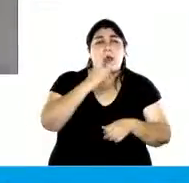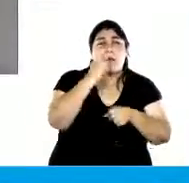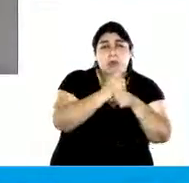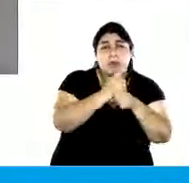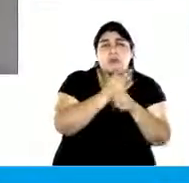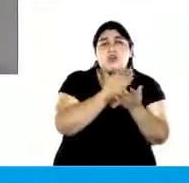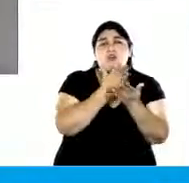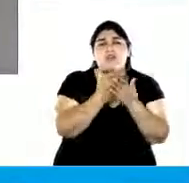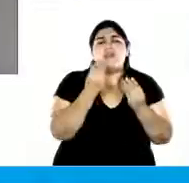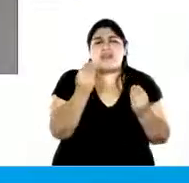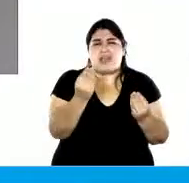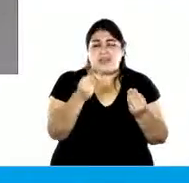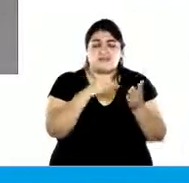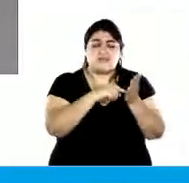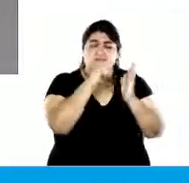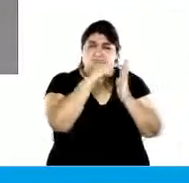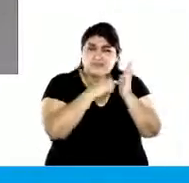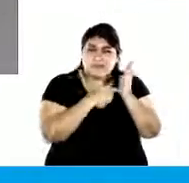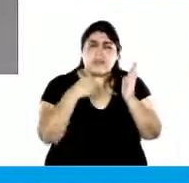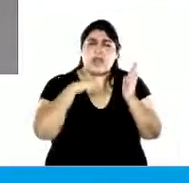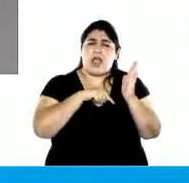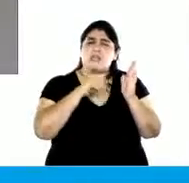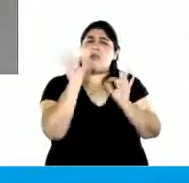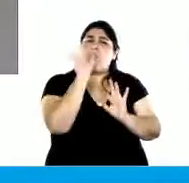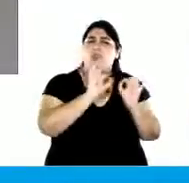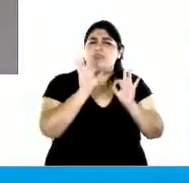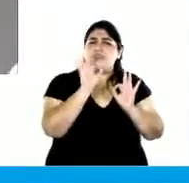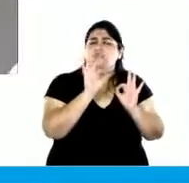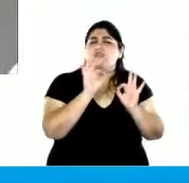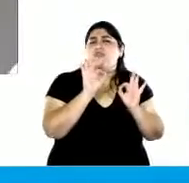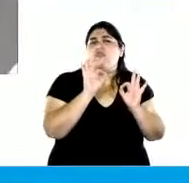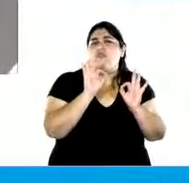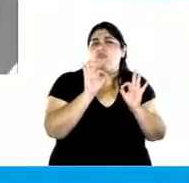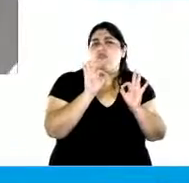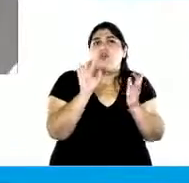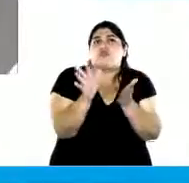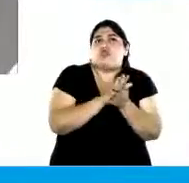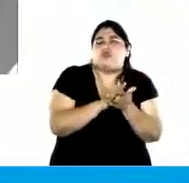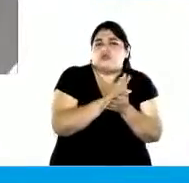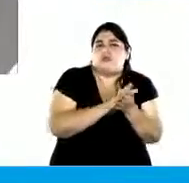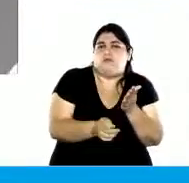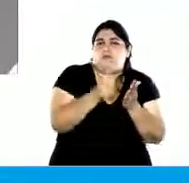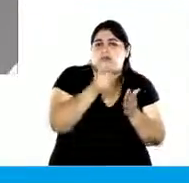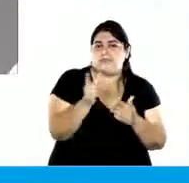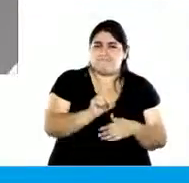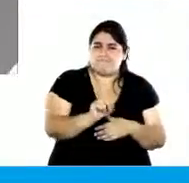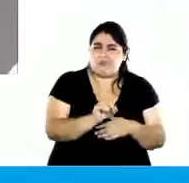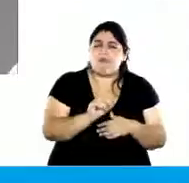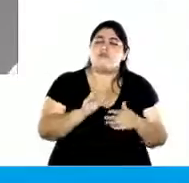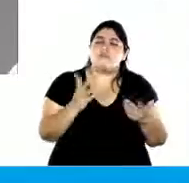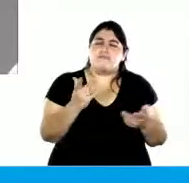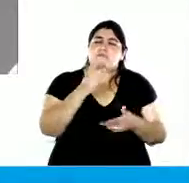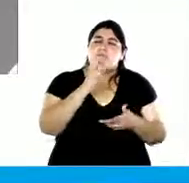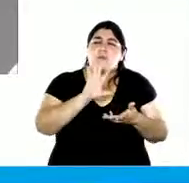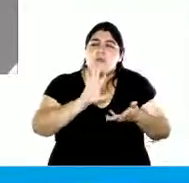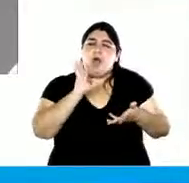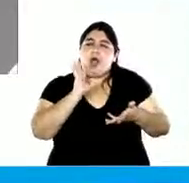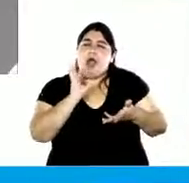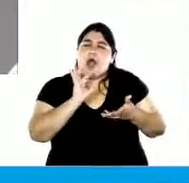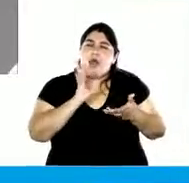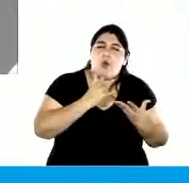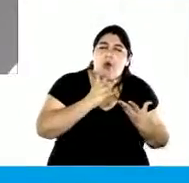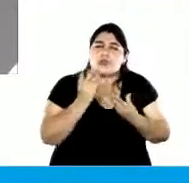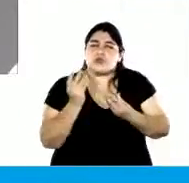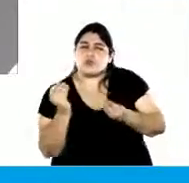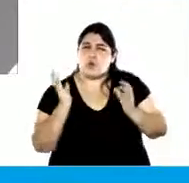consideración que quiero hacer sobre ello es que creemos que este proyecto no es la solución, sino de alguna manera es un paliativo a la profunda